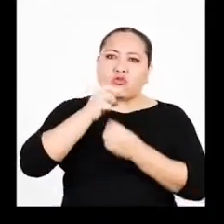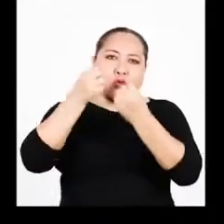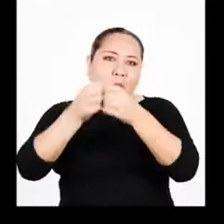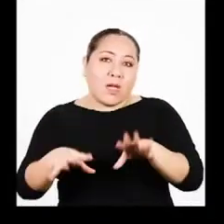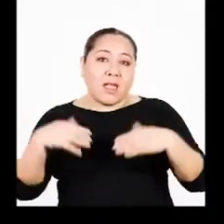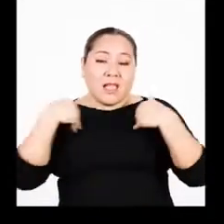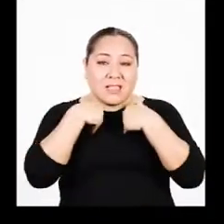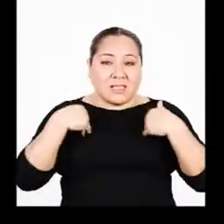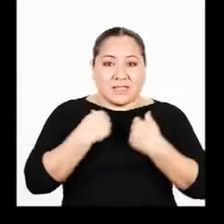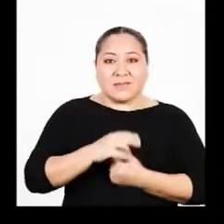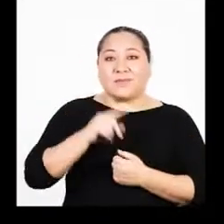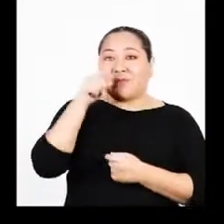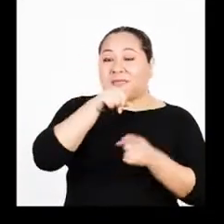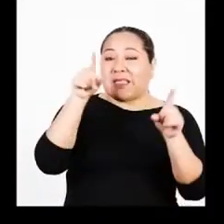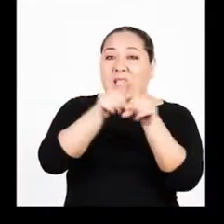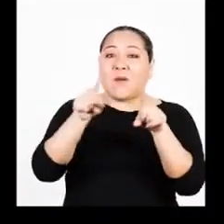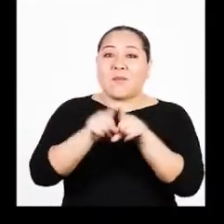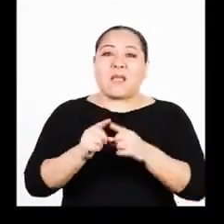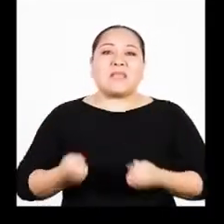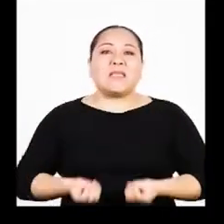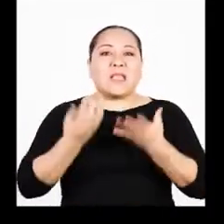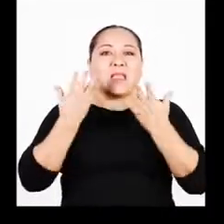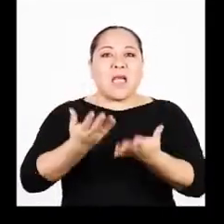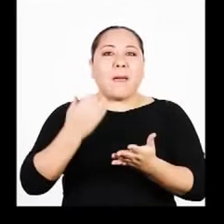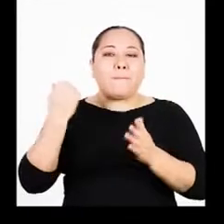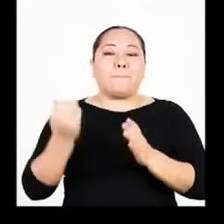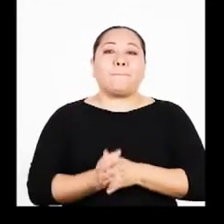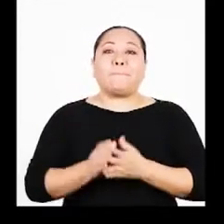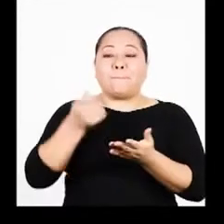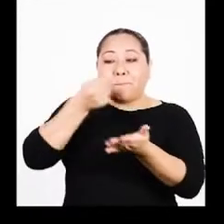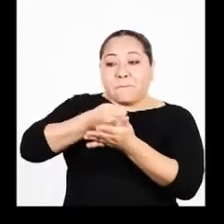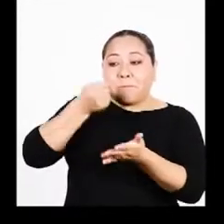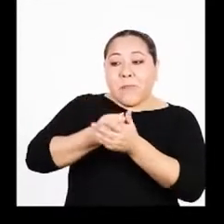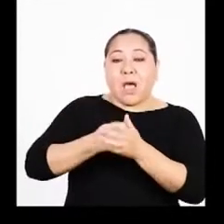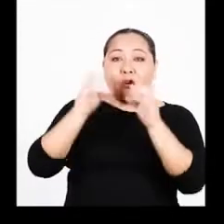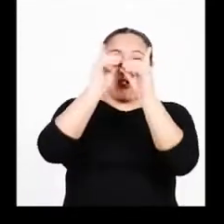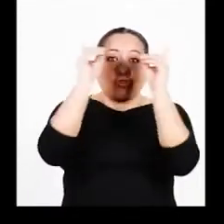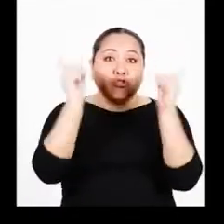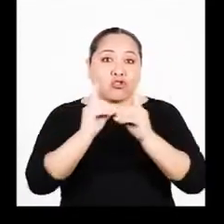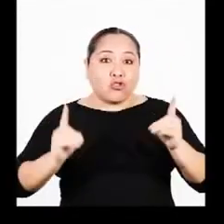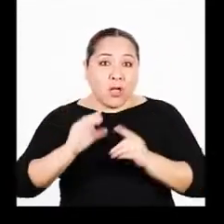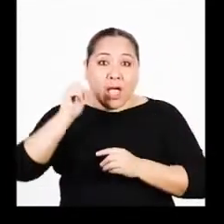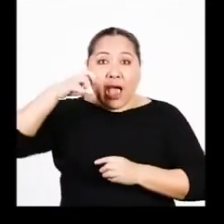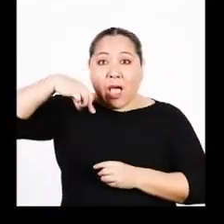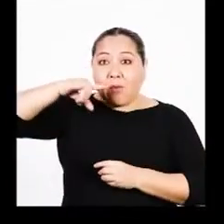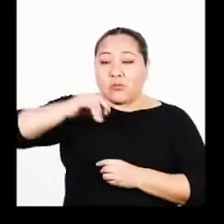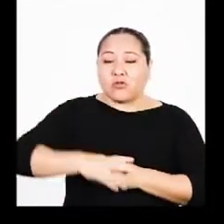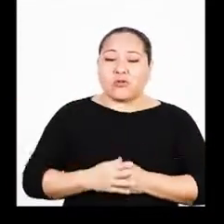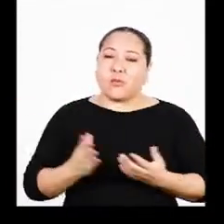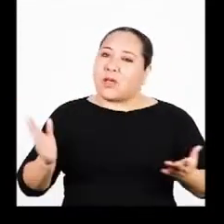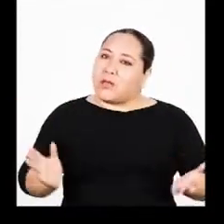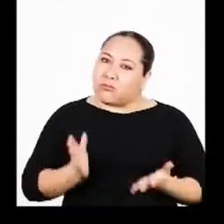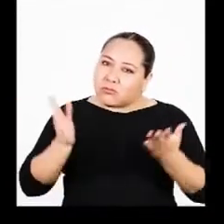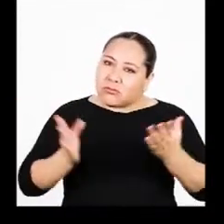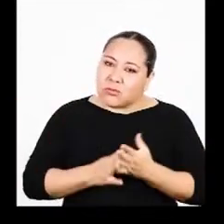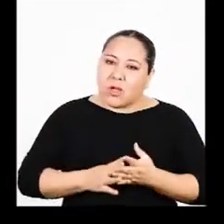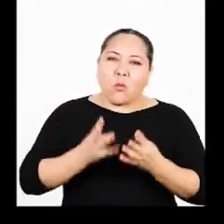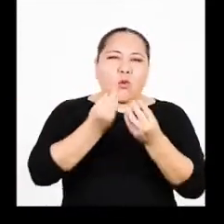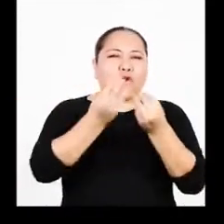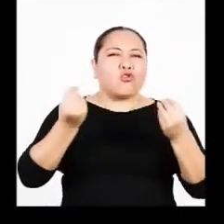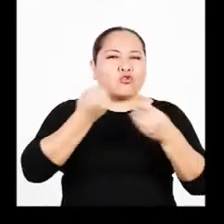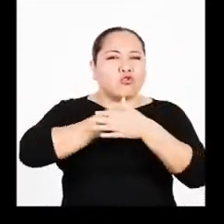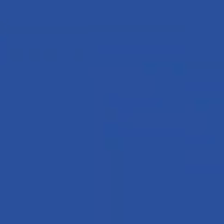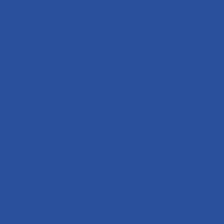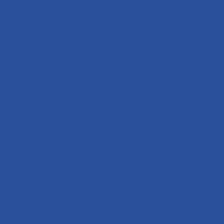de los animales. Además, se entregan pagos a los apus para que protejan y fomenten la reproducción del